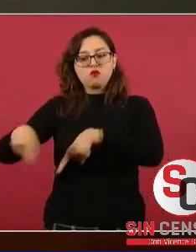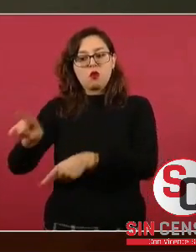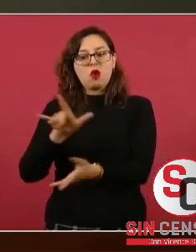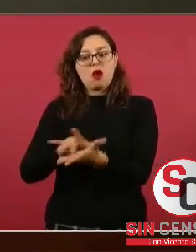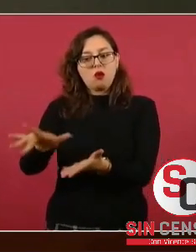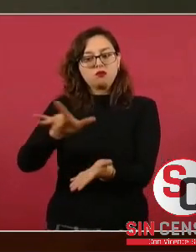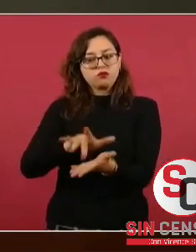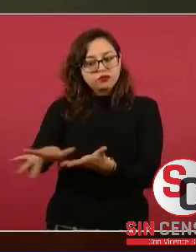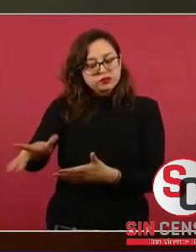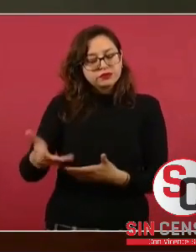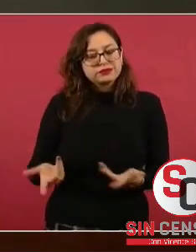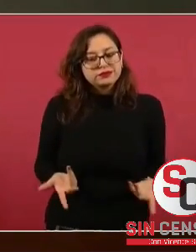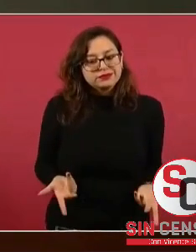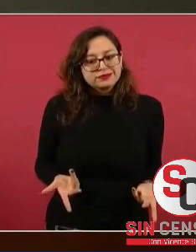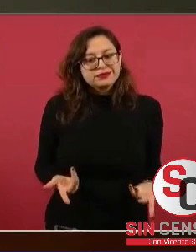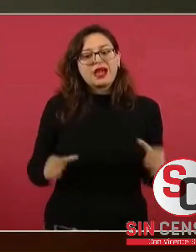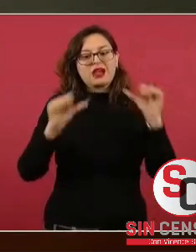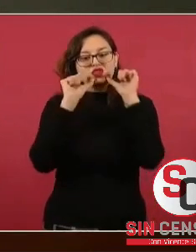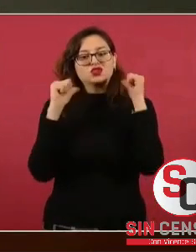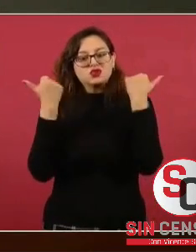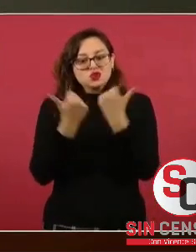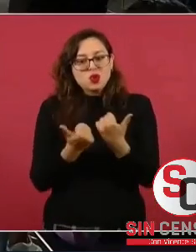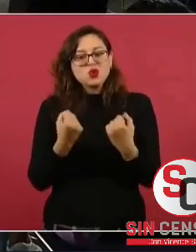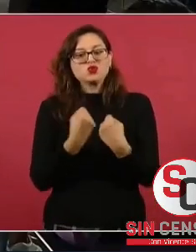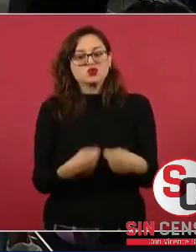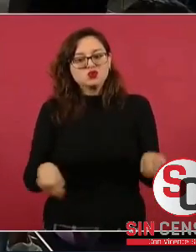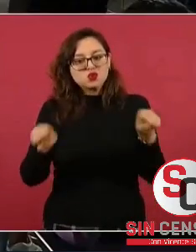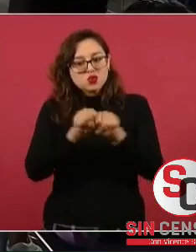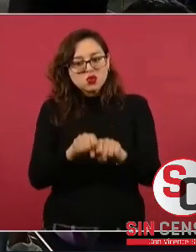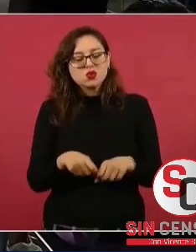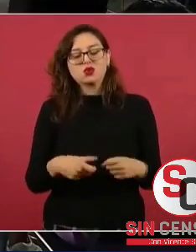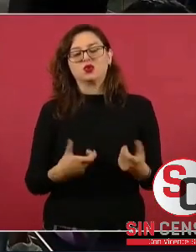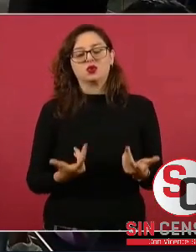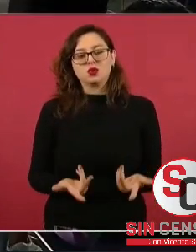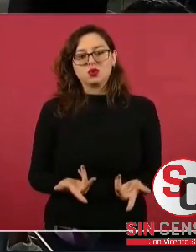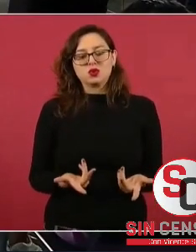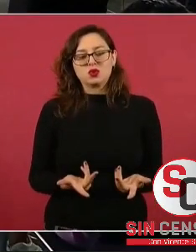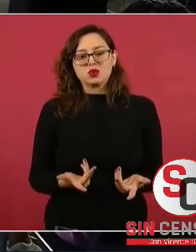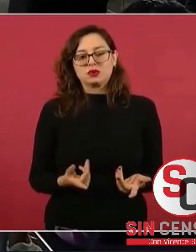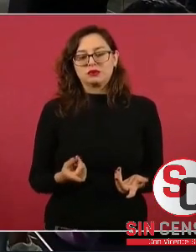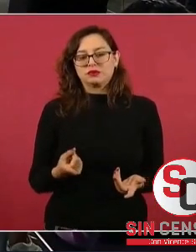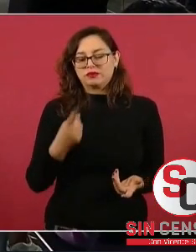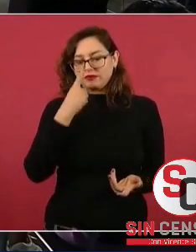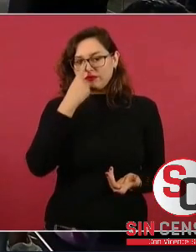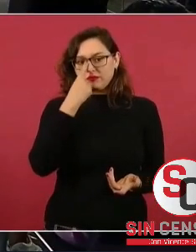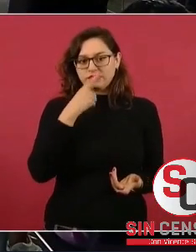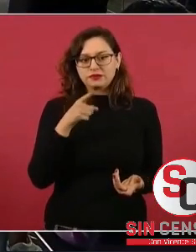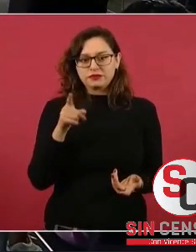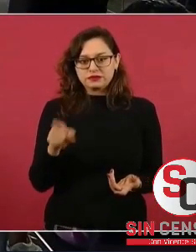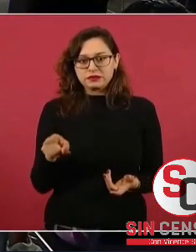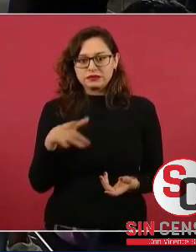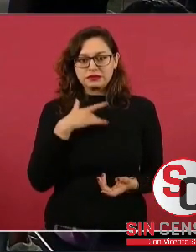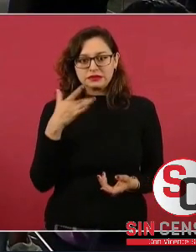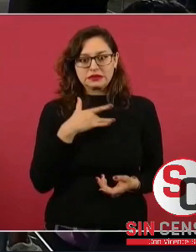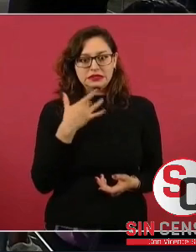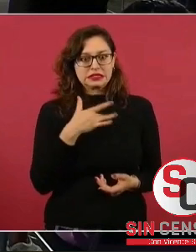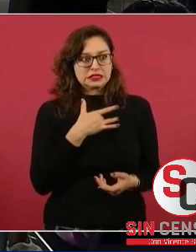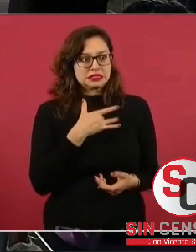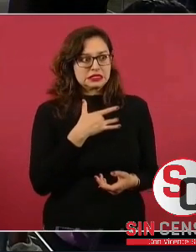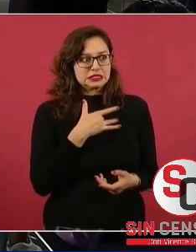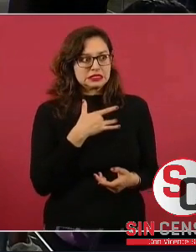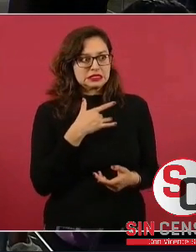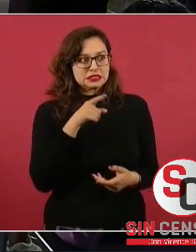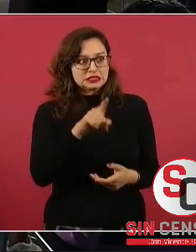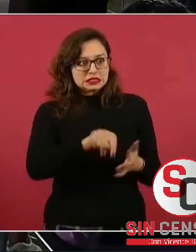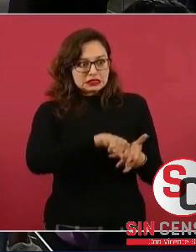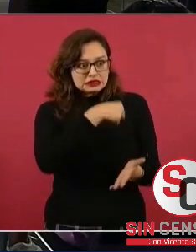Es ese tipo de asociaciones, digamos, porque ahora ya, cuando ya vio Iraragorri que iba a ganar Morena y que iba a perder el PAN